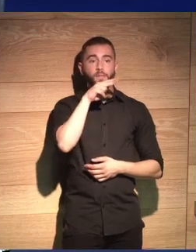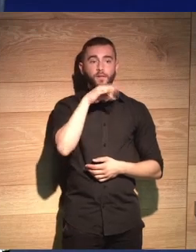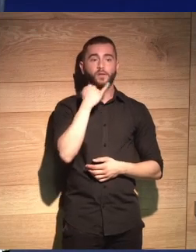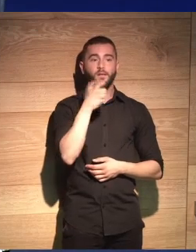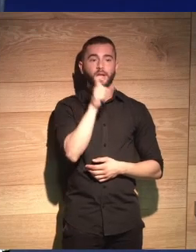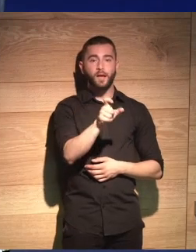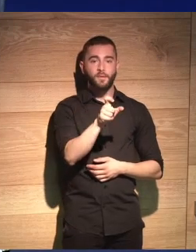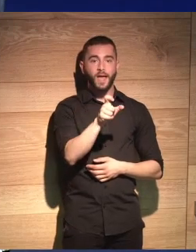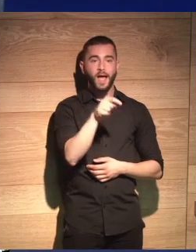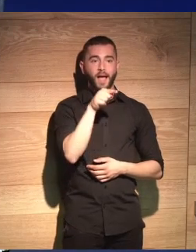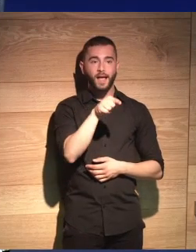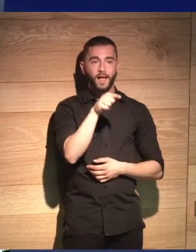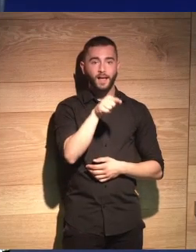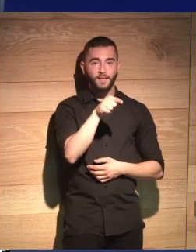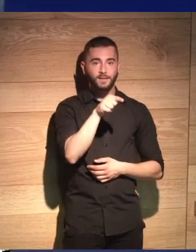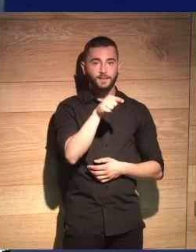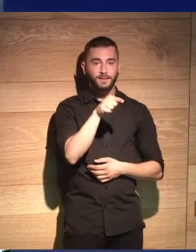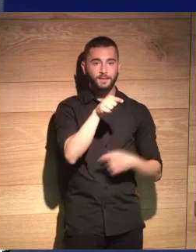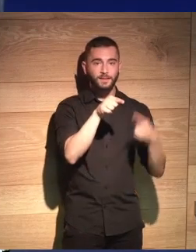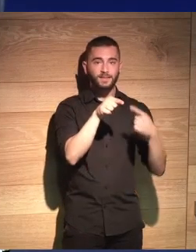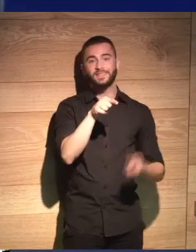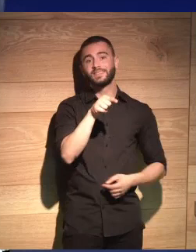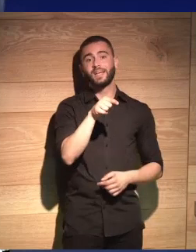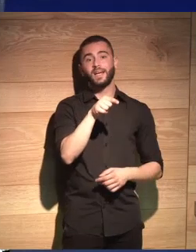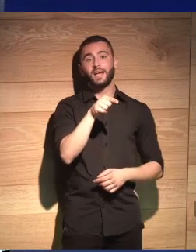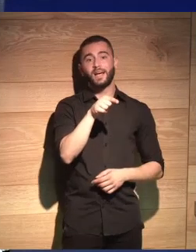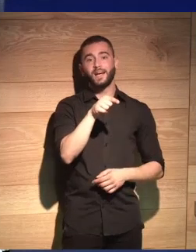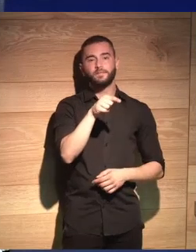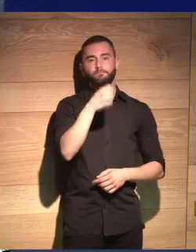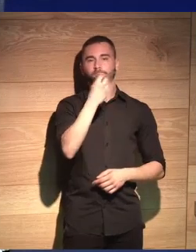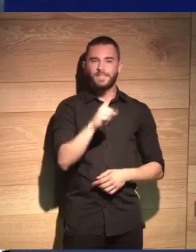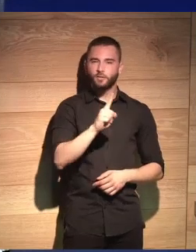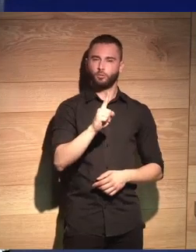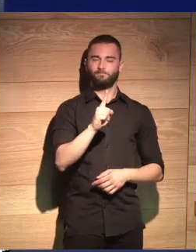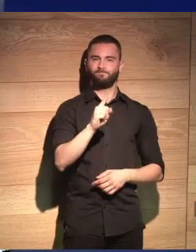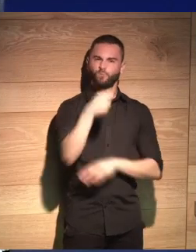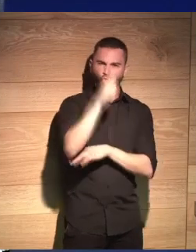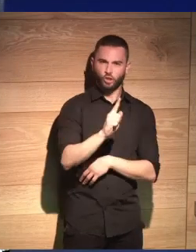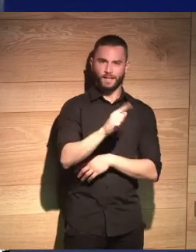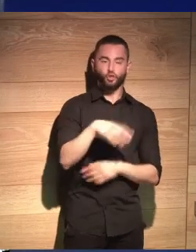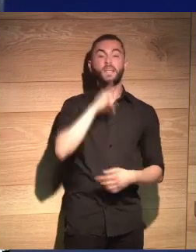quiero decir no es exactamente tan buena como la que sería la del otro idioma, y en esa